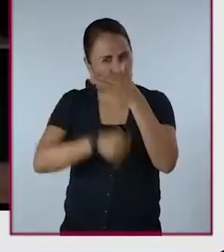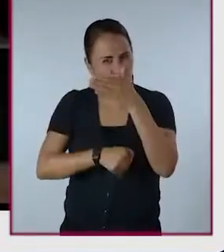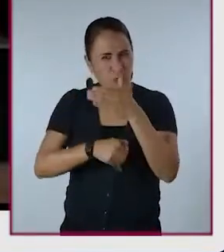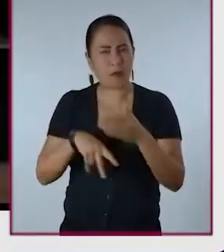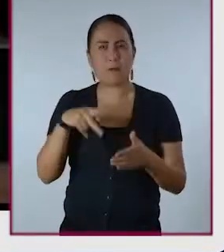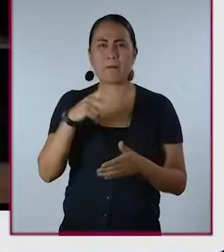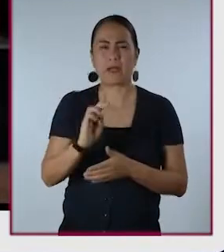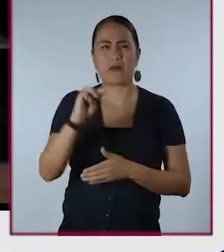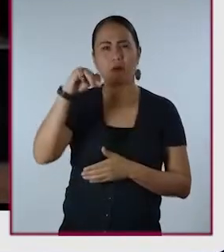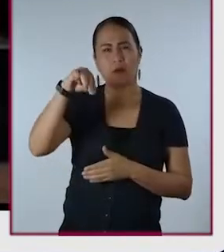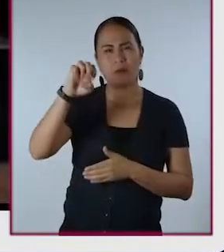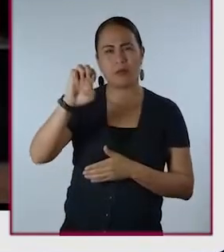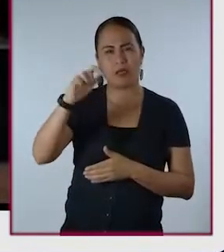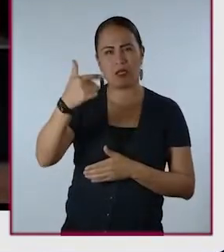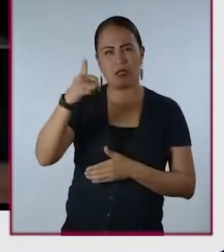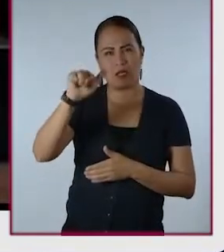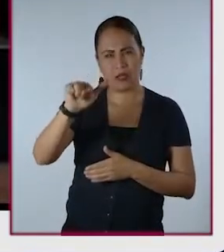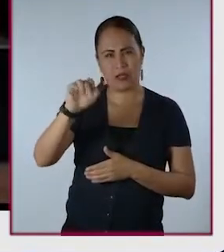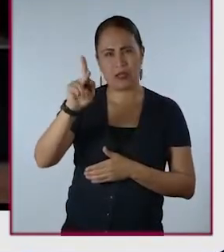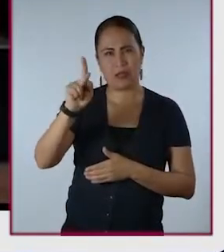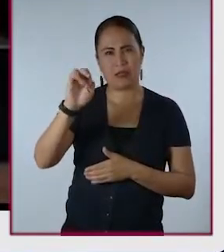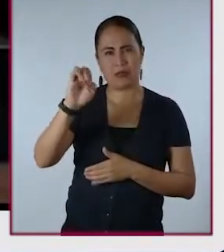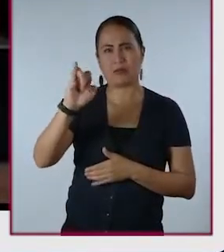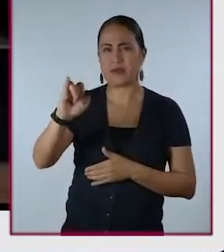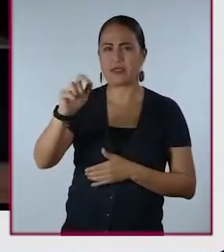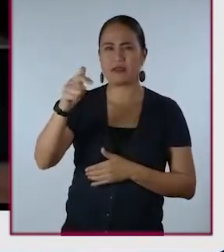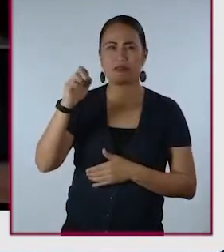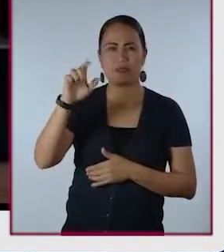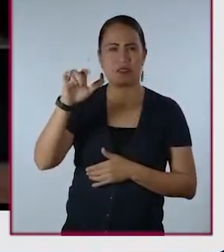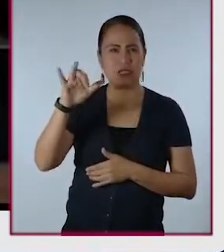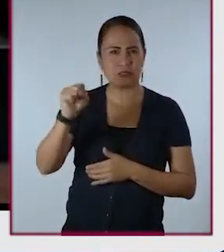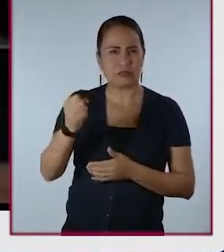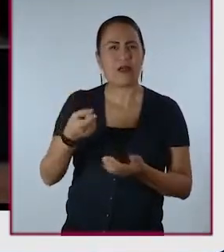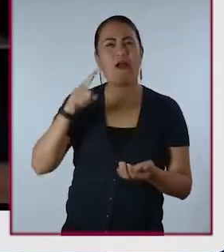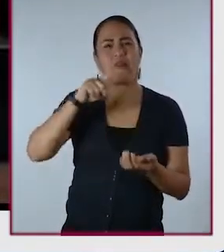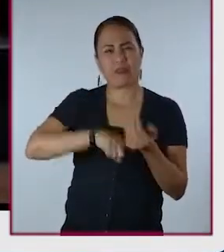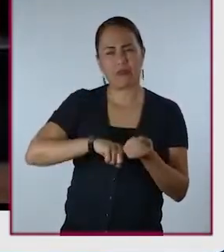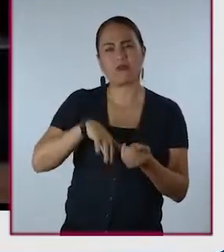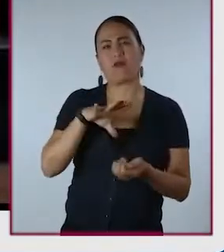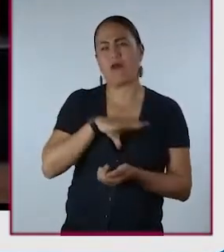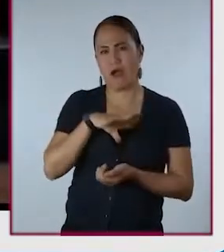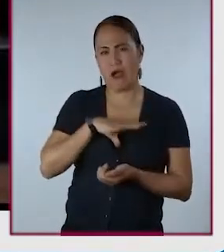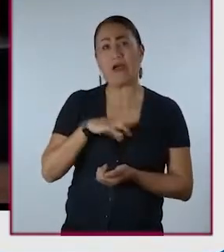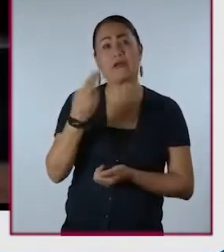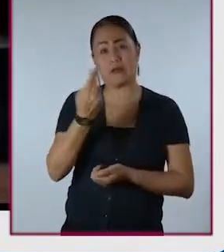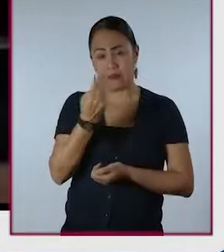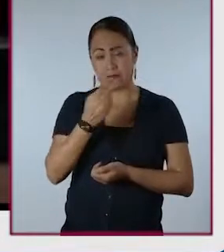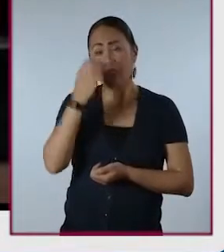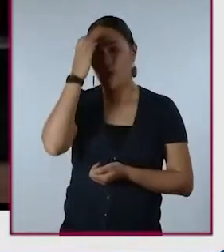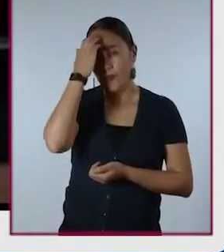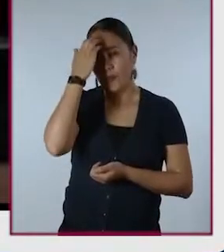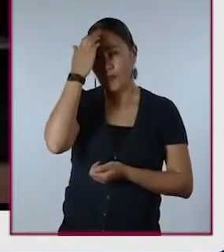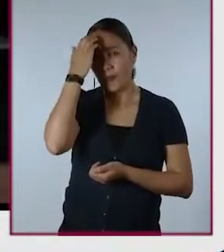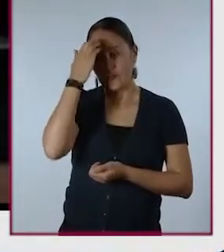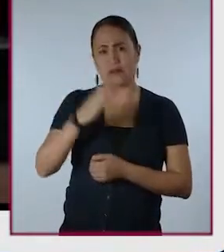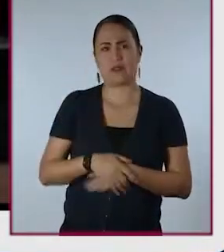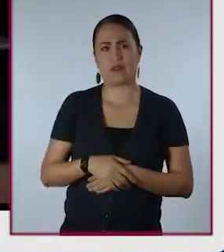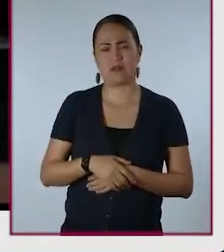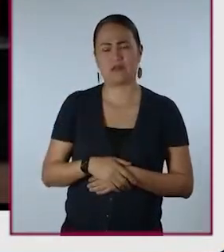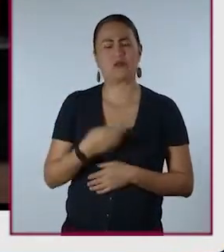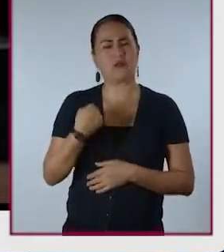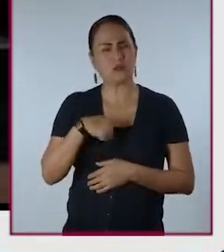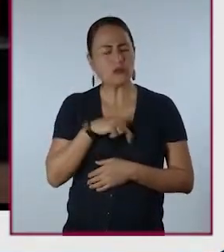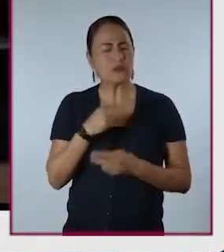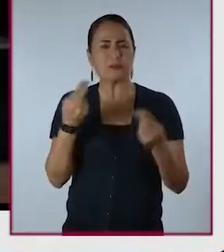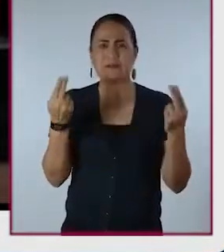de megapíxeles tú tienes en tu detector. Toda esta cuestión de crearnos una